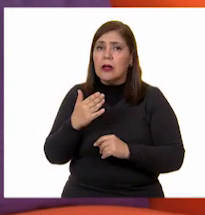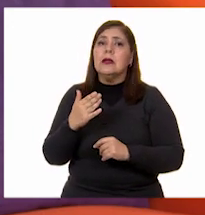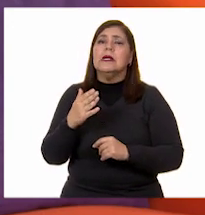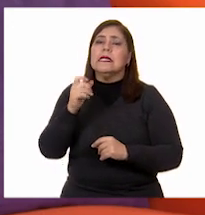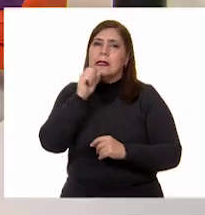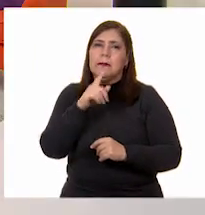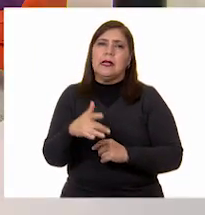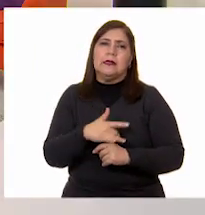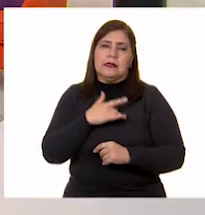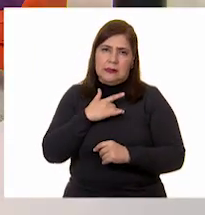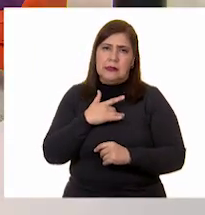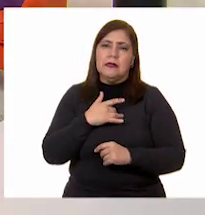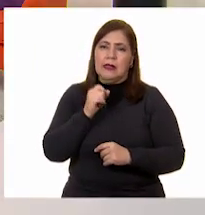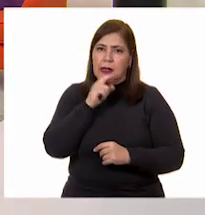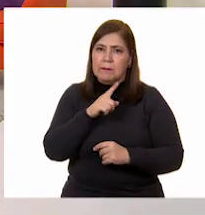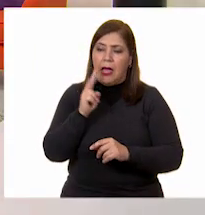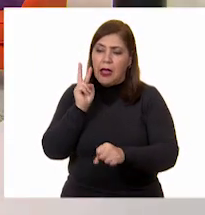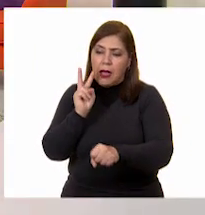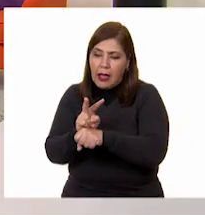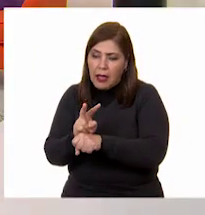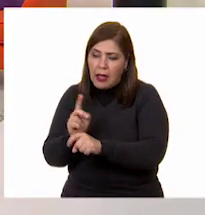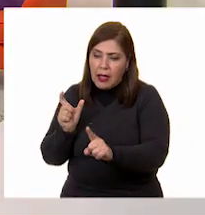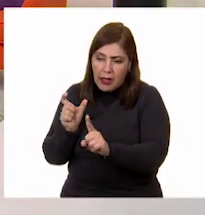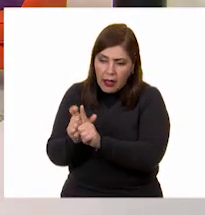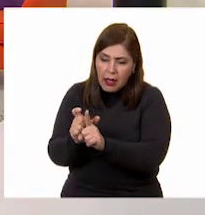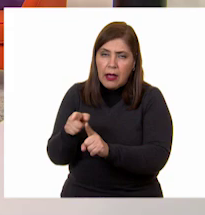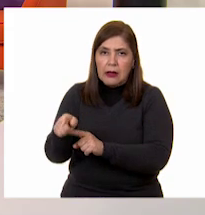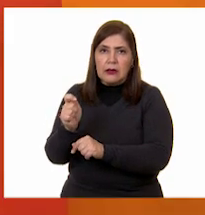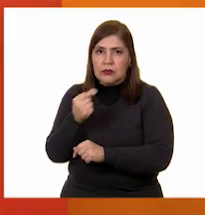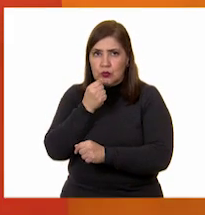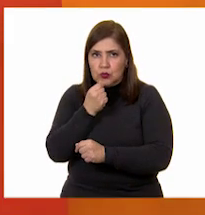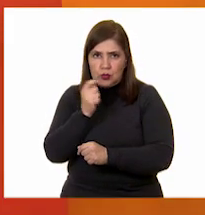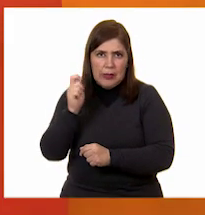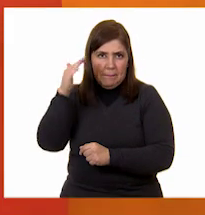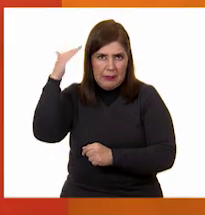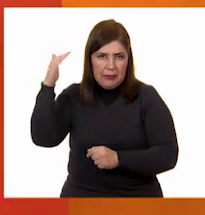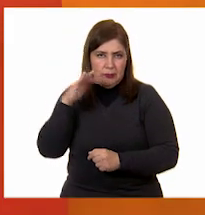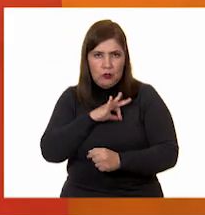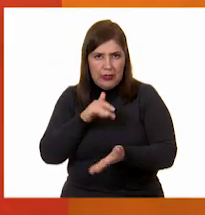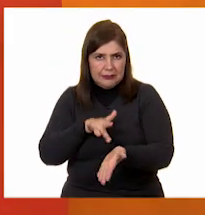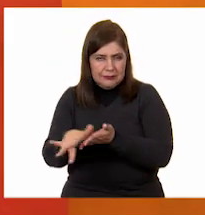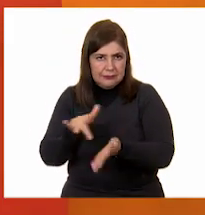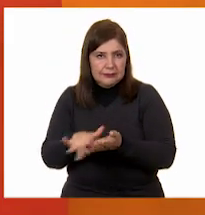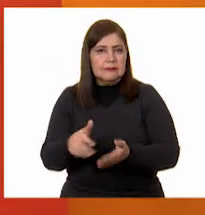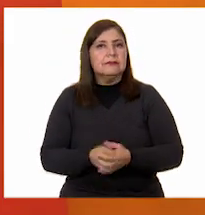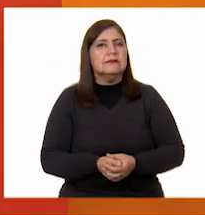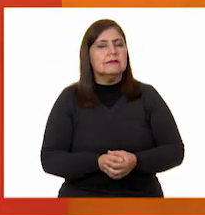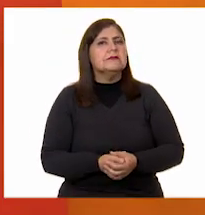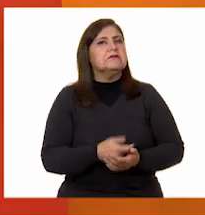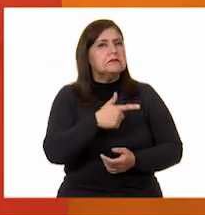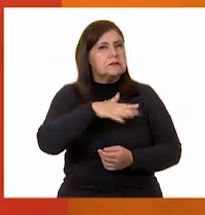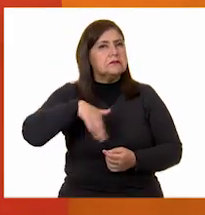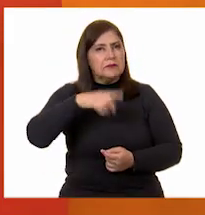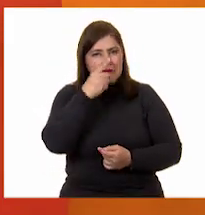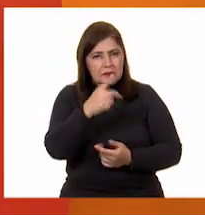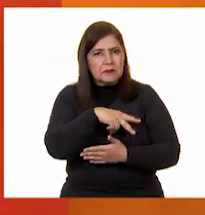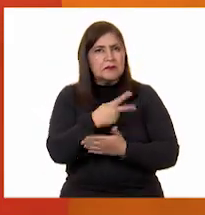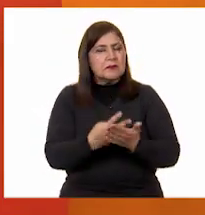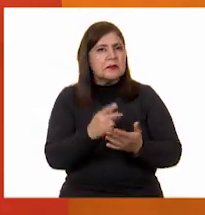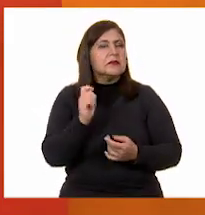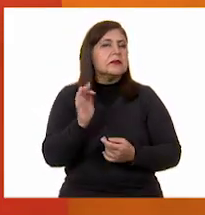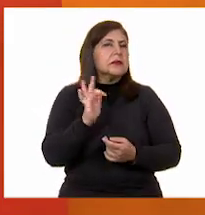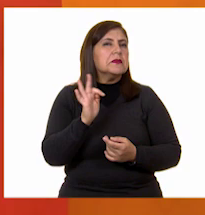la disponibilidad de supervisión adecuada de un adulto. Claro, pues como decías al principio del programa,